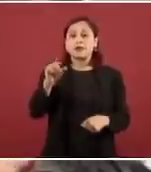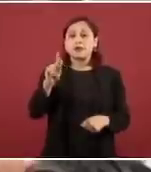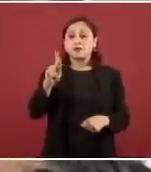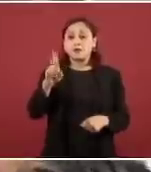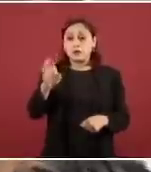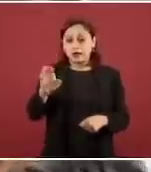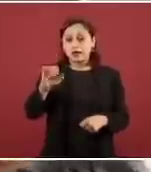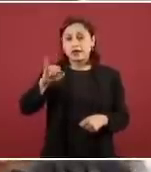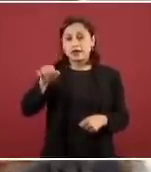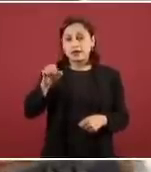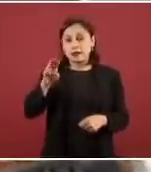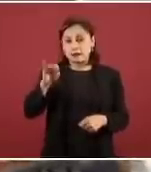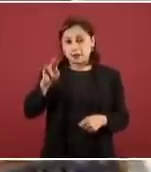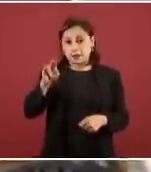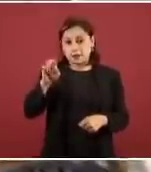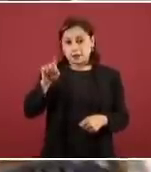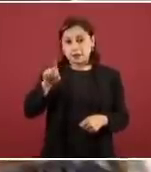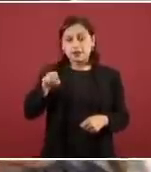se internó el